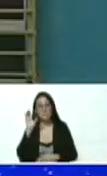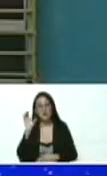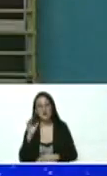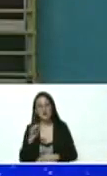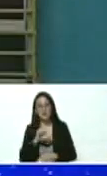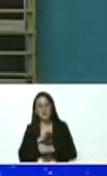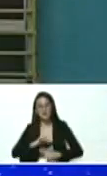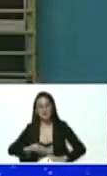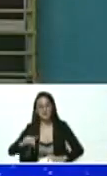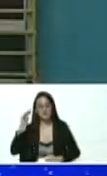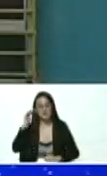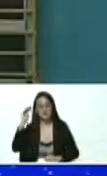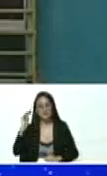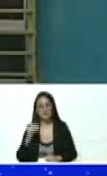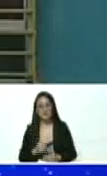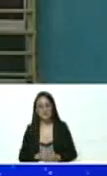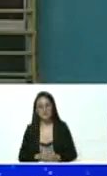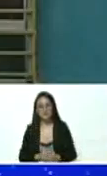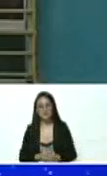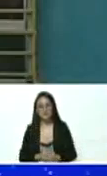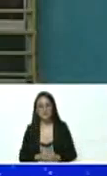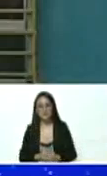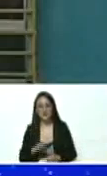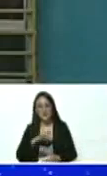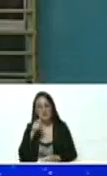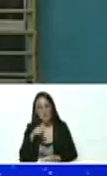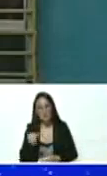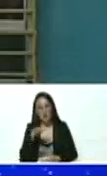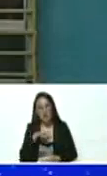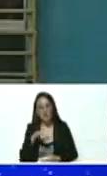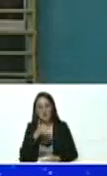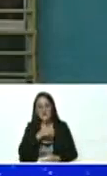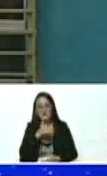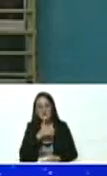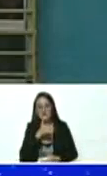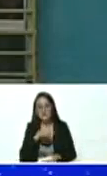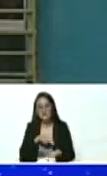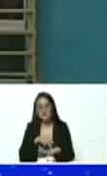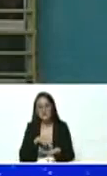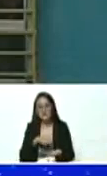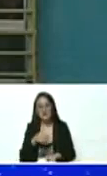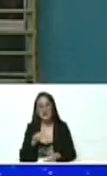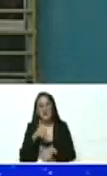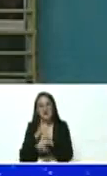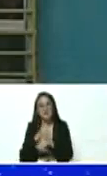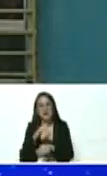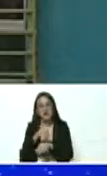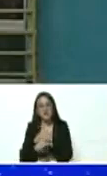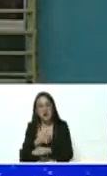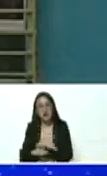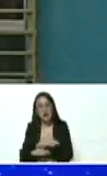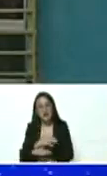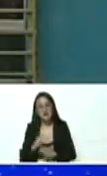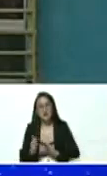Fuerza Armada Nacional Bolivariana, del pueblo de a pie, los jefes y jefas de calle,